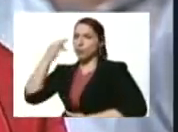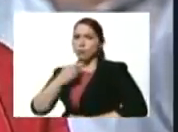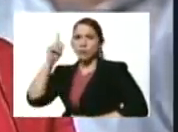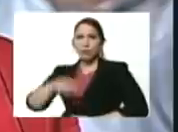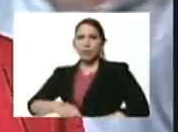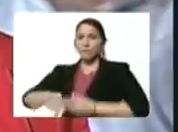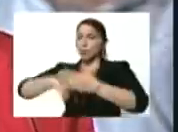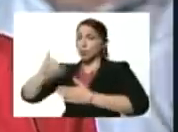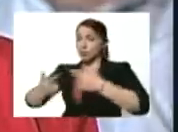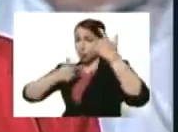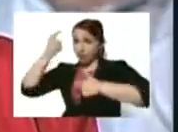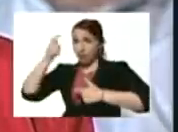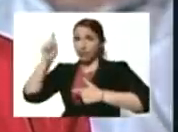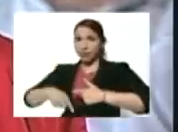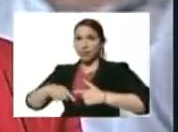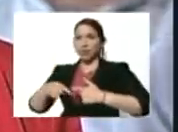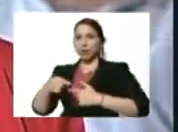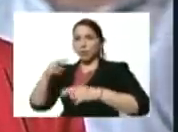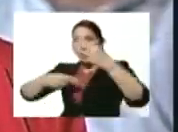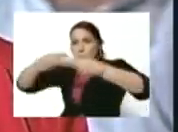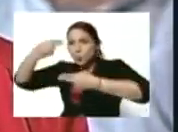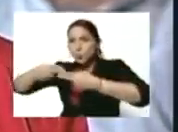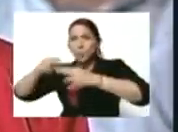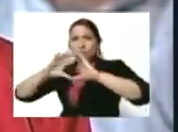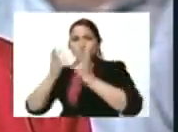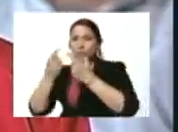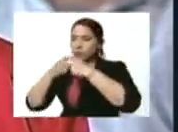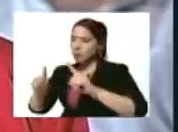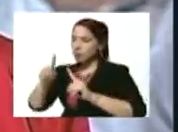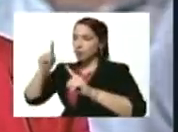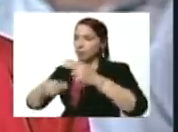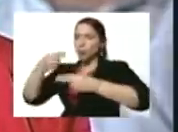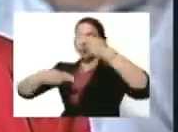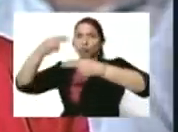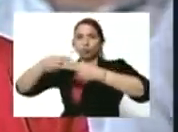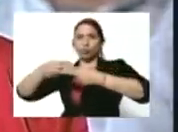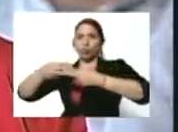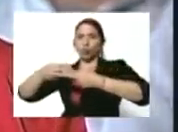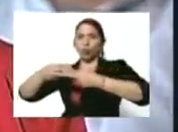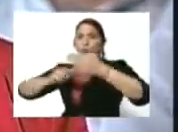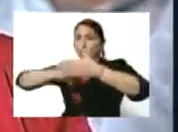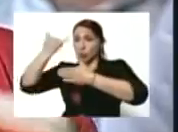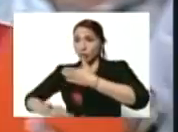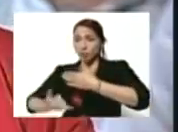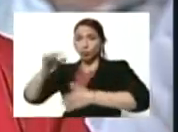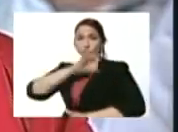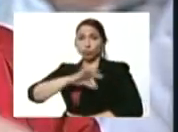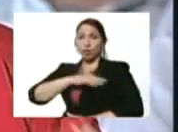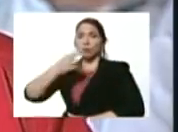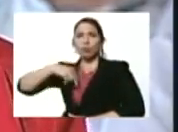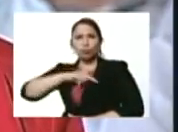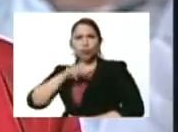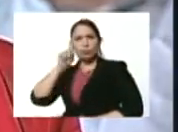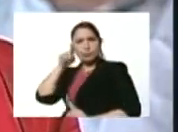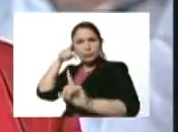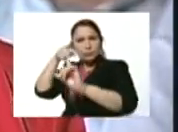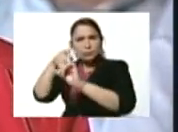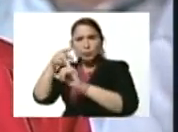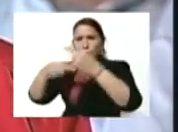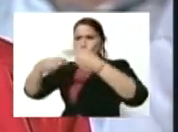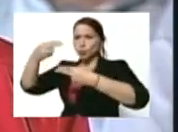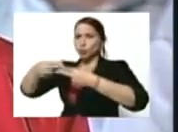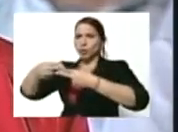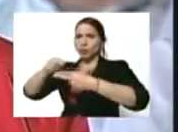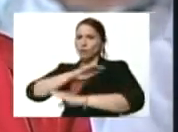proyecto de Chávez, por la construcción de un mundo distinto, por la construcción del proyecto socialista, nos hemos ido encontrando y construyendo